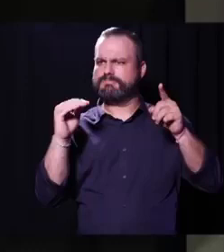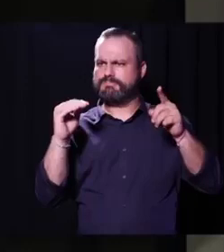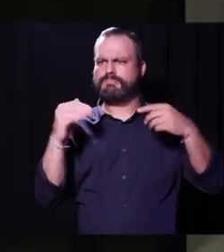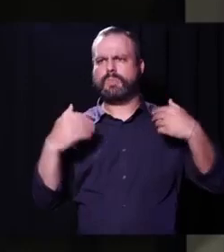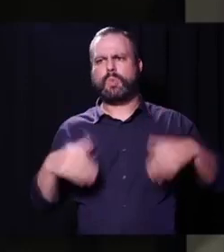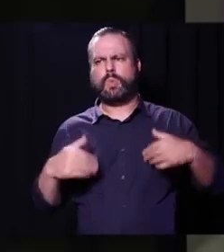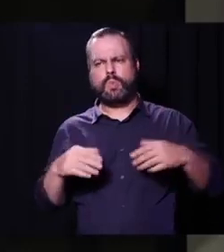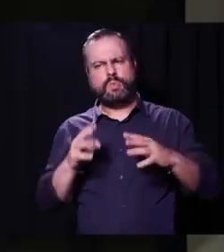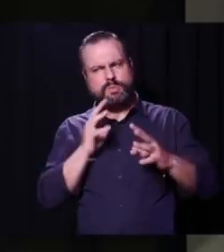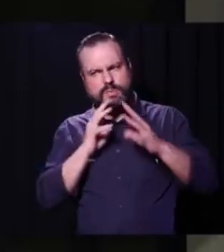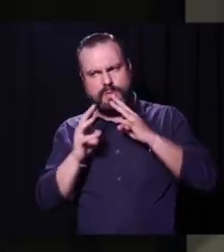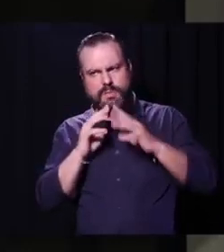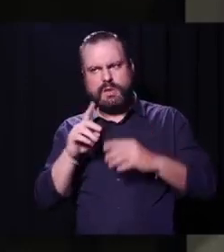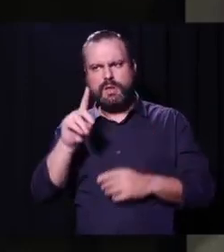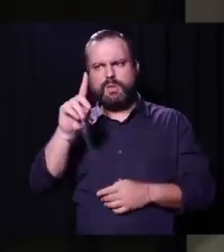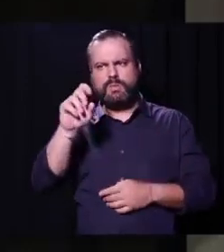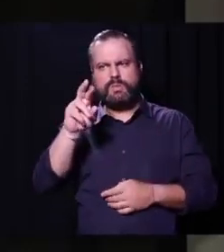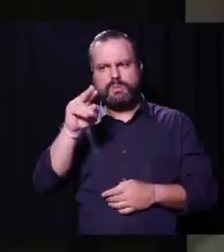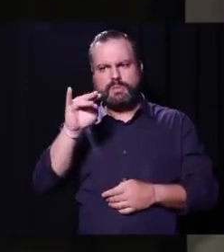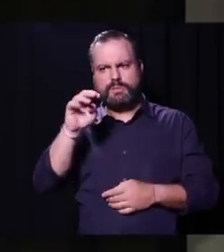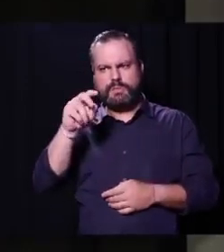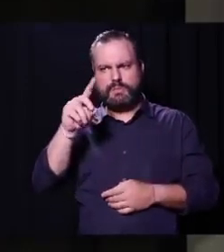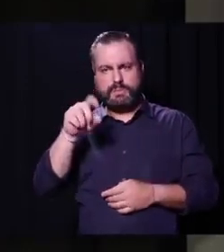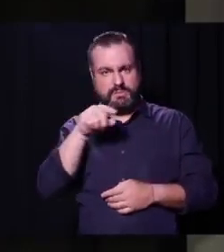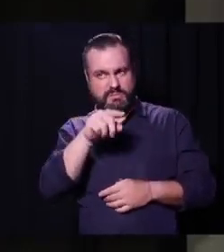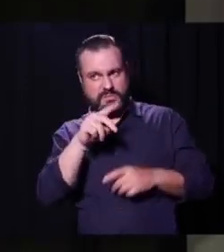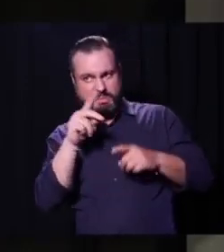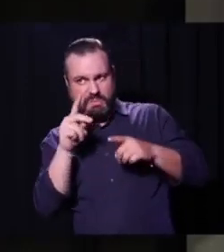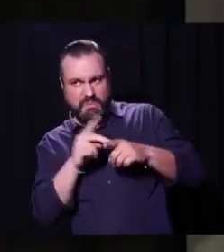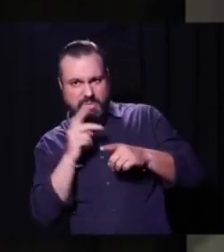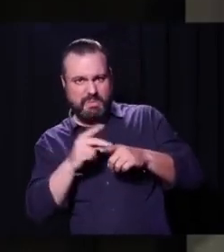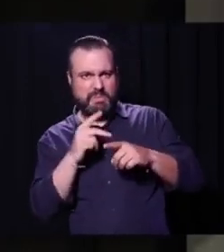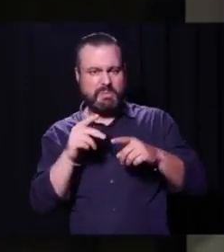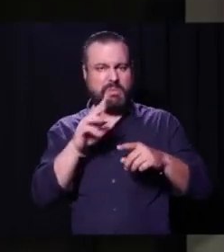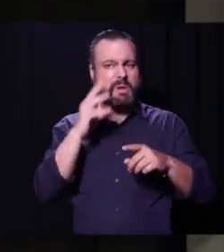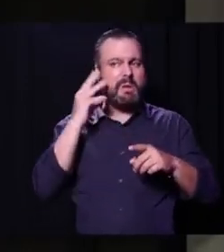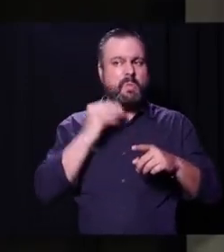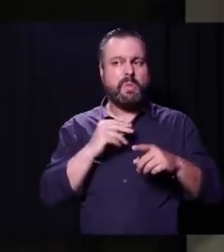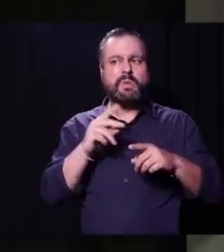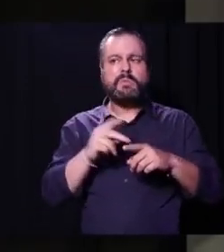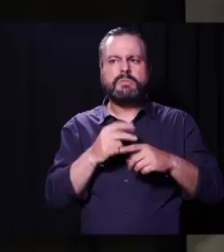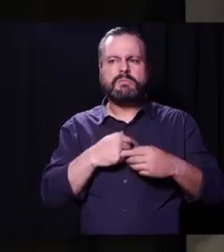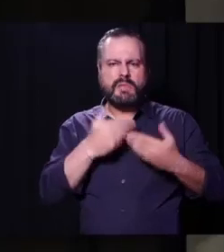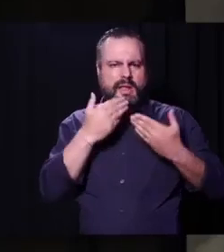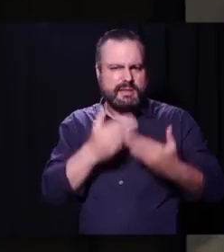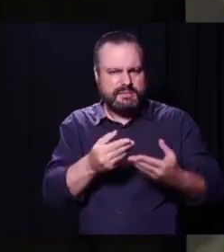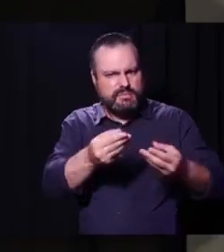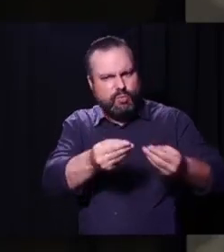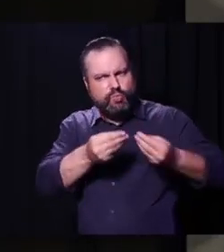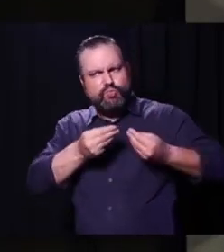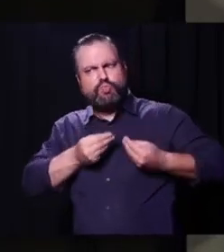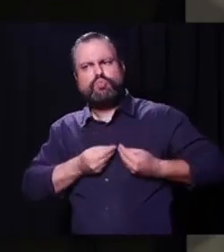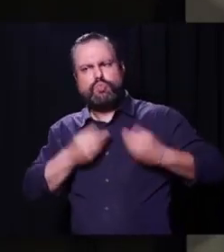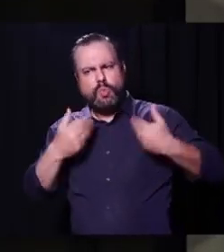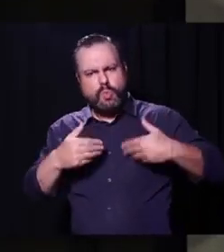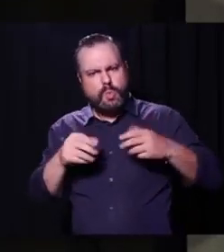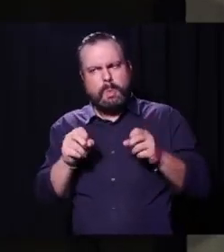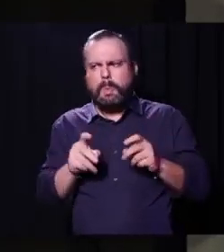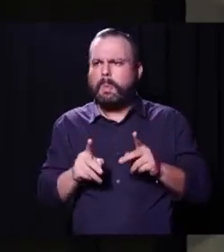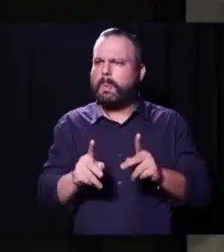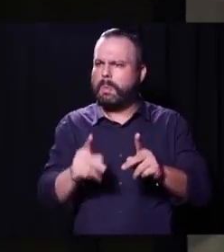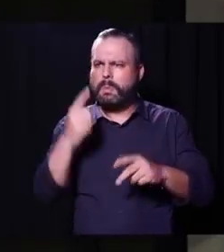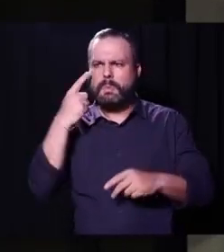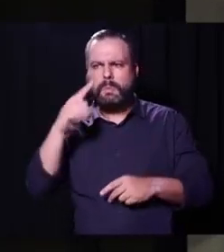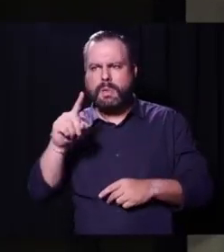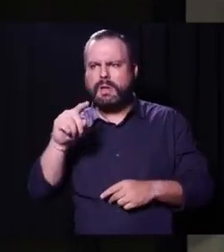con Torito, su primo, PRD, abuela PRD, gracias por la camisa que me entregaron. Orgulloso, qué oportunidad tuvo Rosa, además de ser